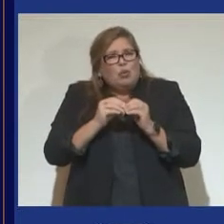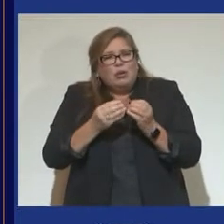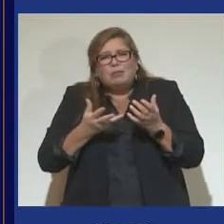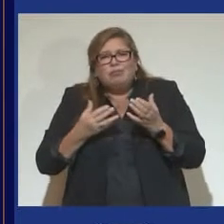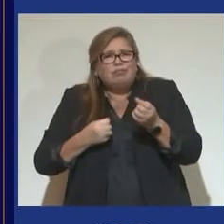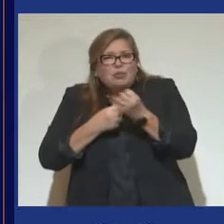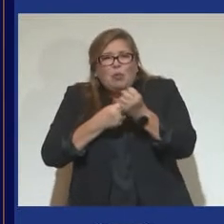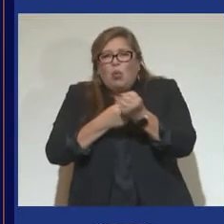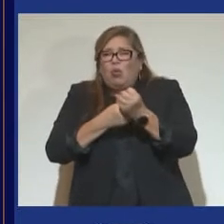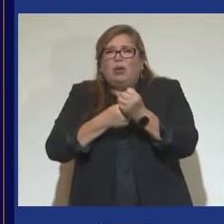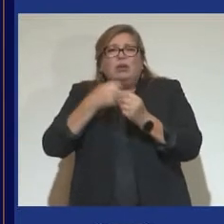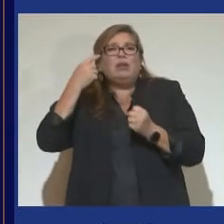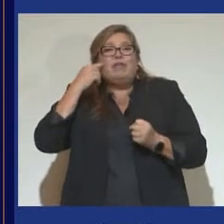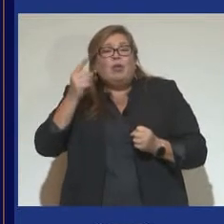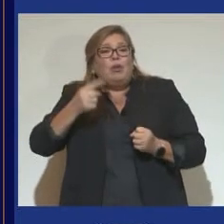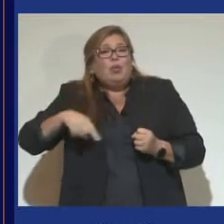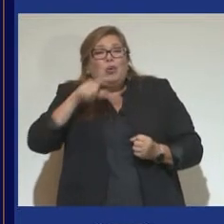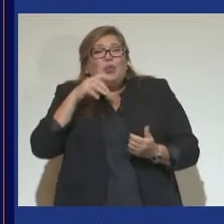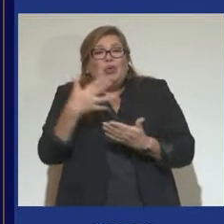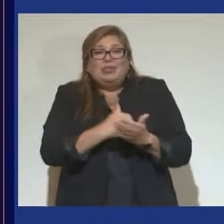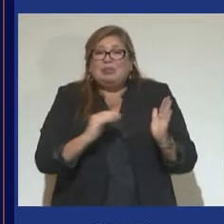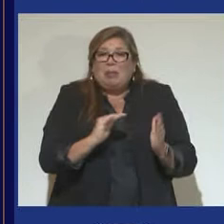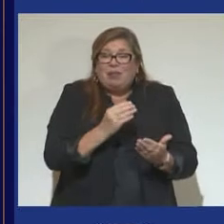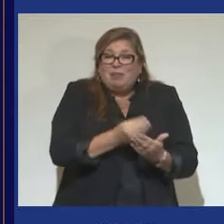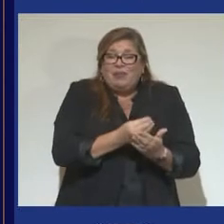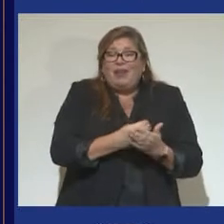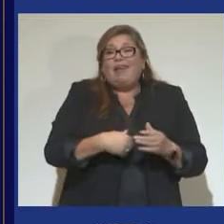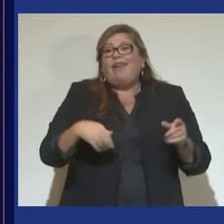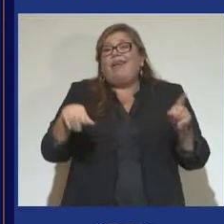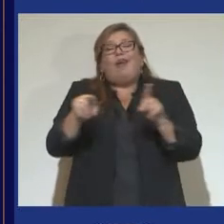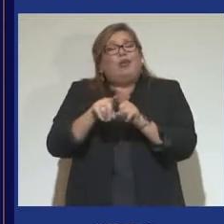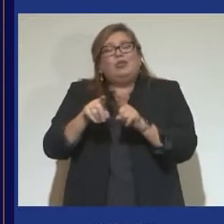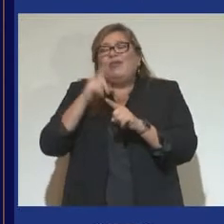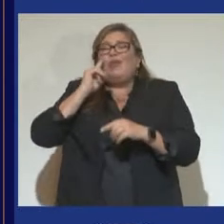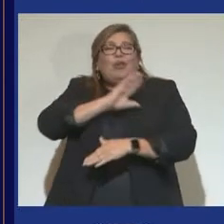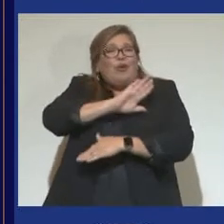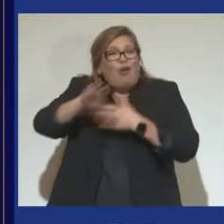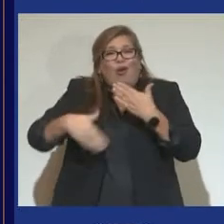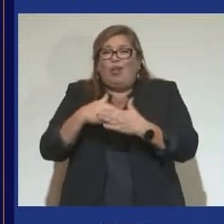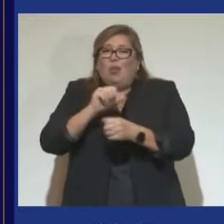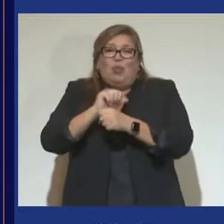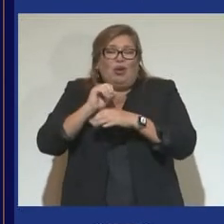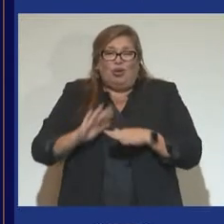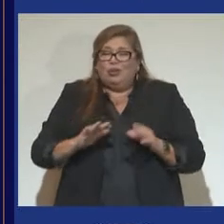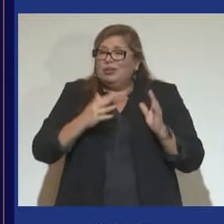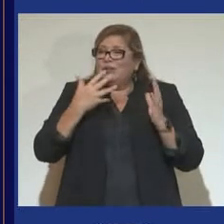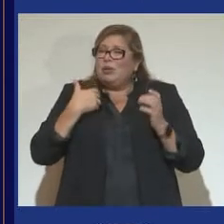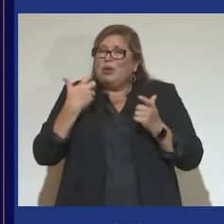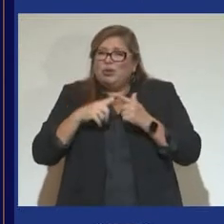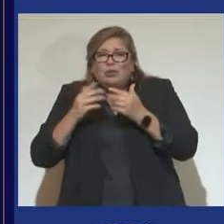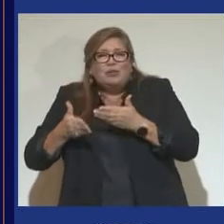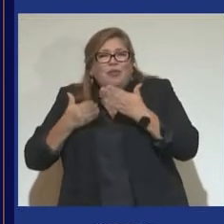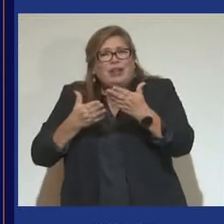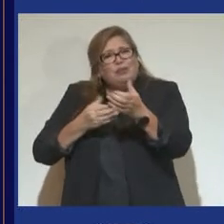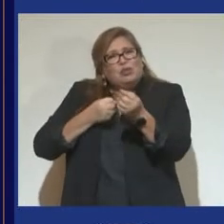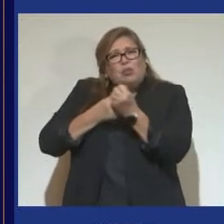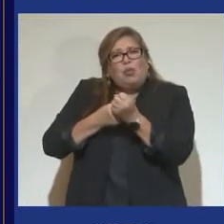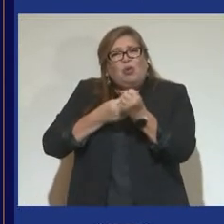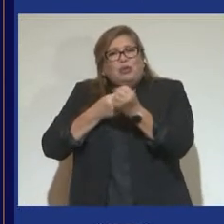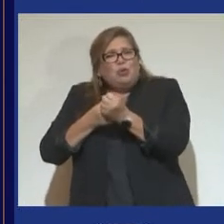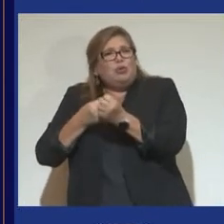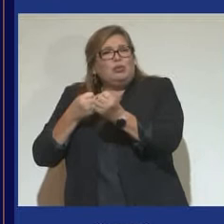discreción y oportunidad para trabajadores de bajos ingresos y trabajadores de todo el espectro para proporcionar más recursos